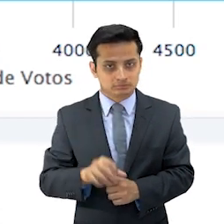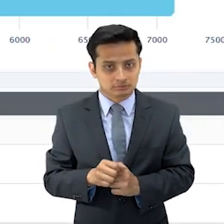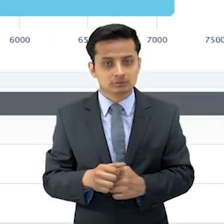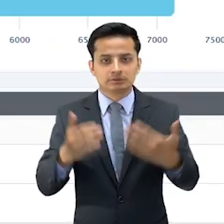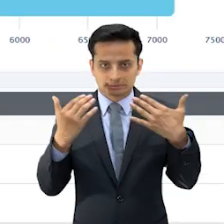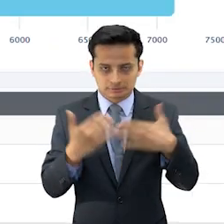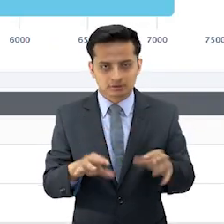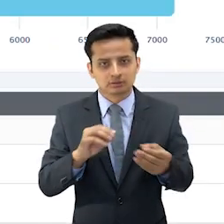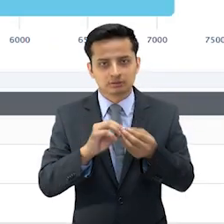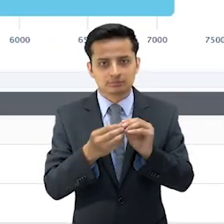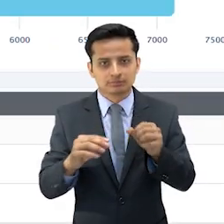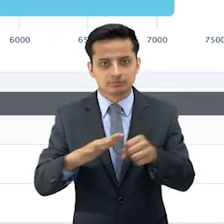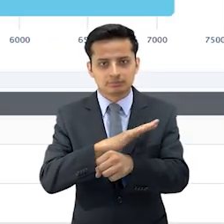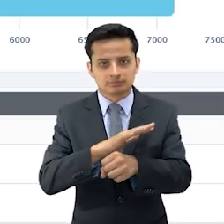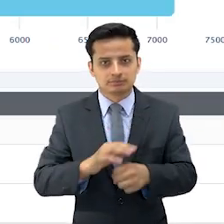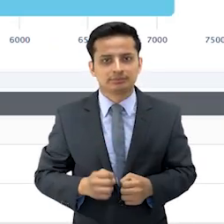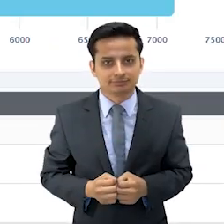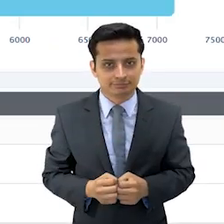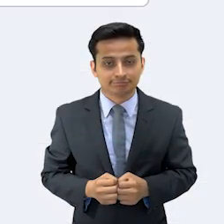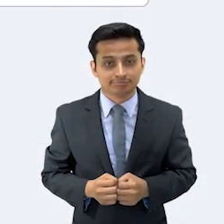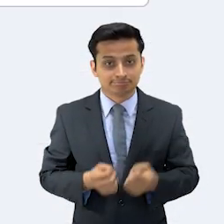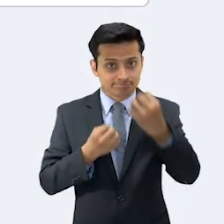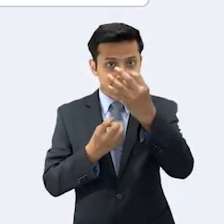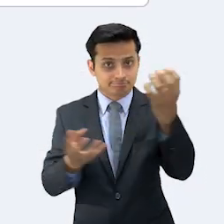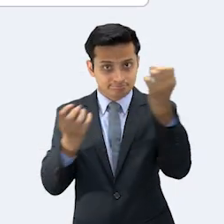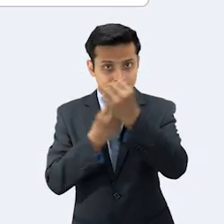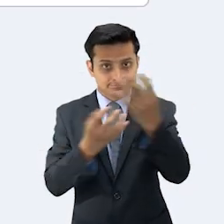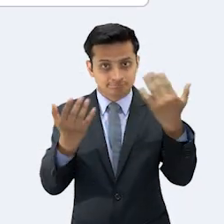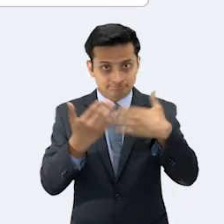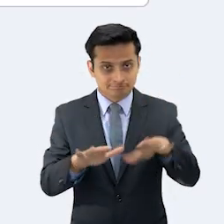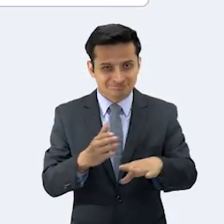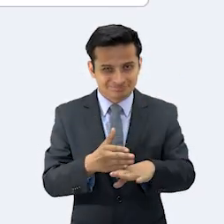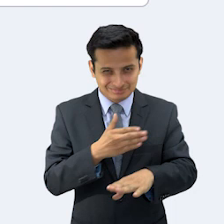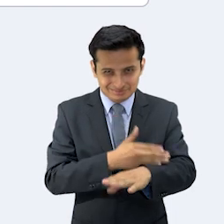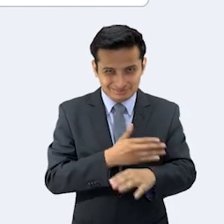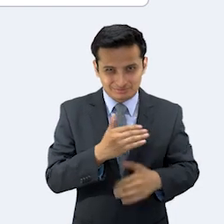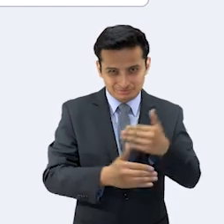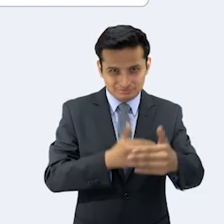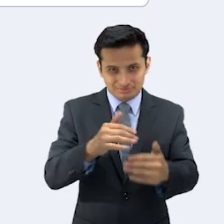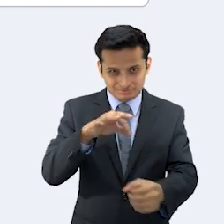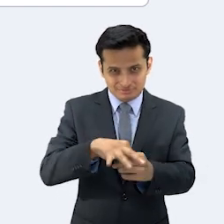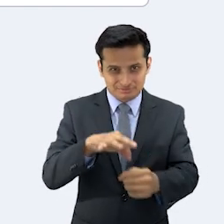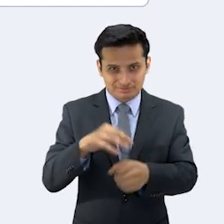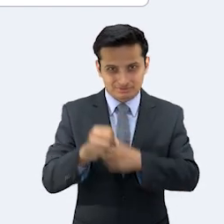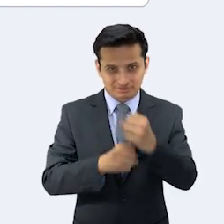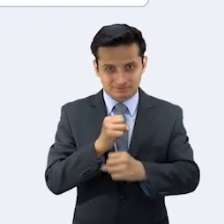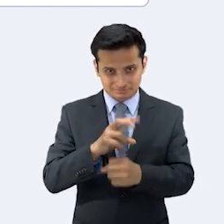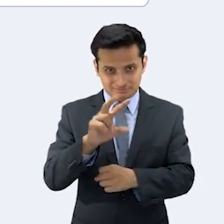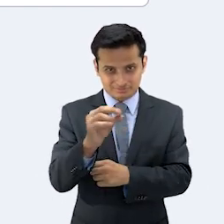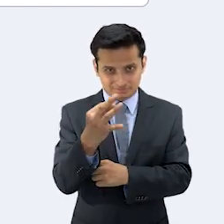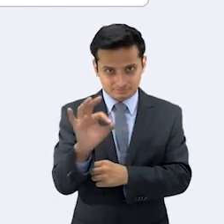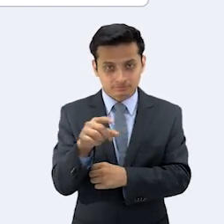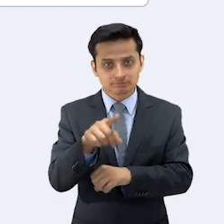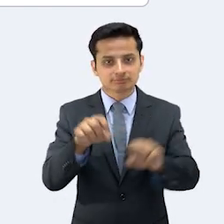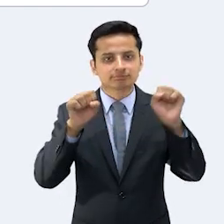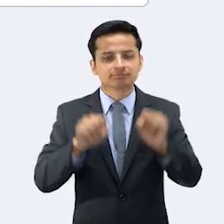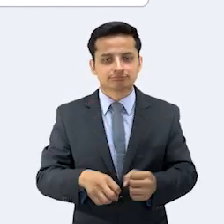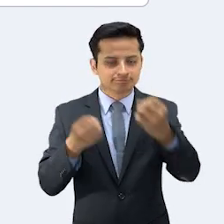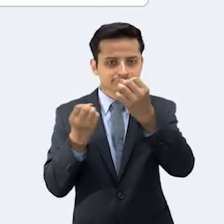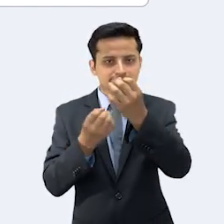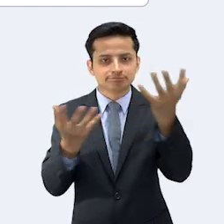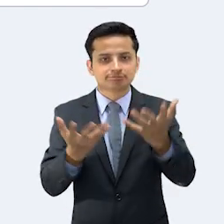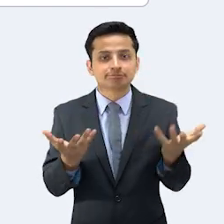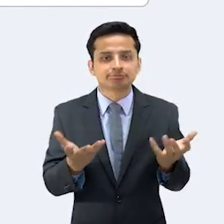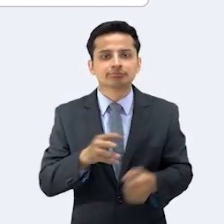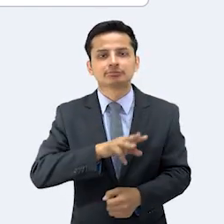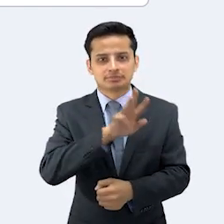86,79%, que son resultados numéricos totales. Los reportes de resultados preliminares del proceso electoral 2019 usted los